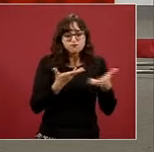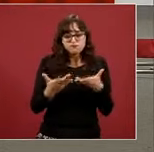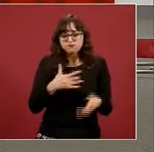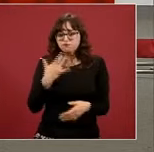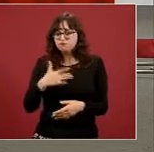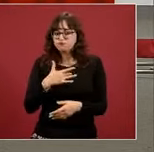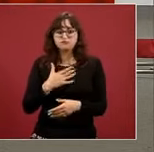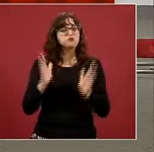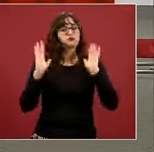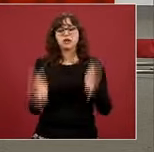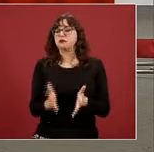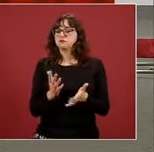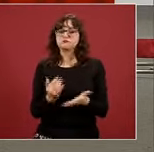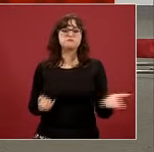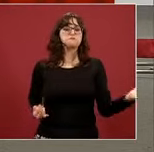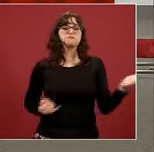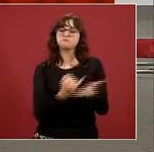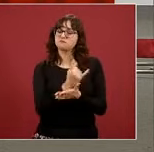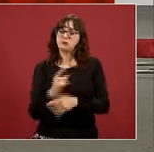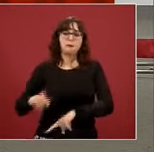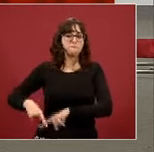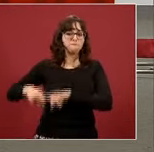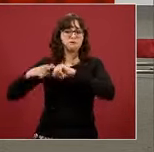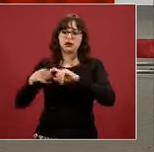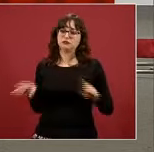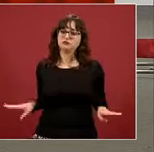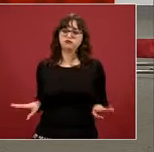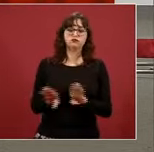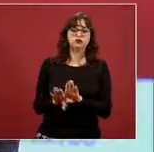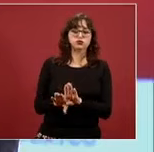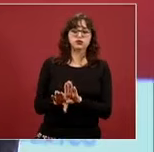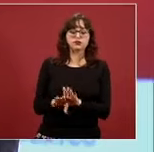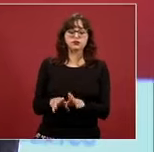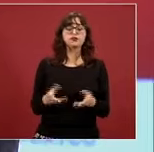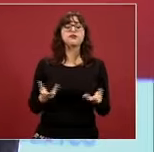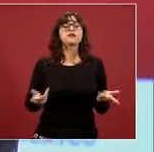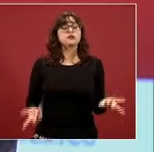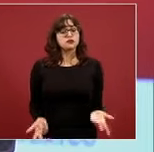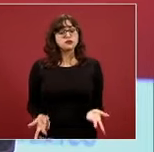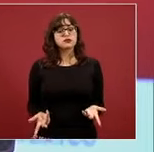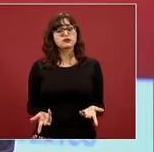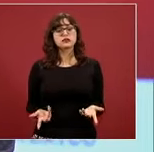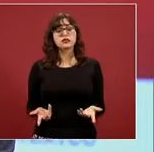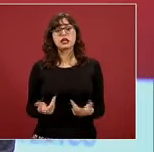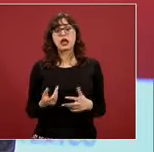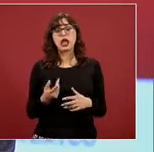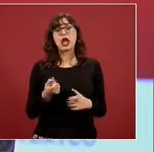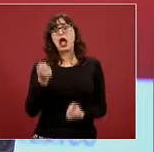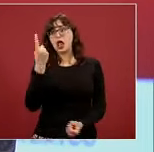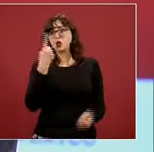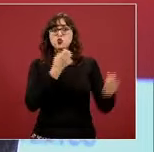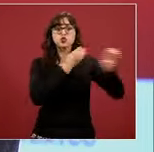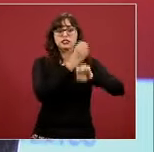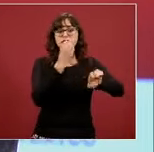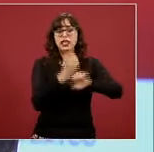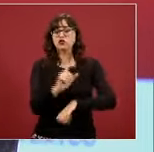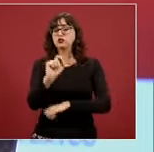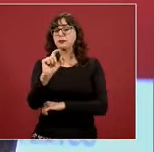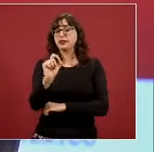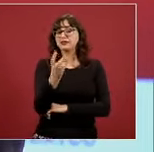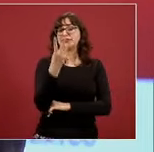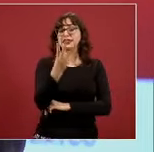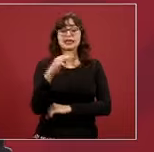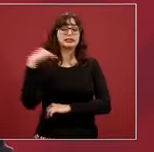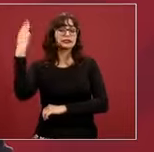manera inmediata las actividades educativas. En algunos casos se hizo a partir del 23 de marzo,